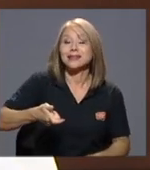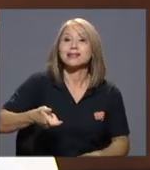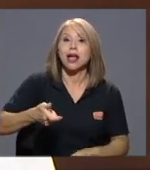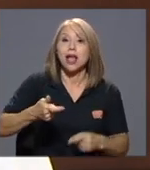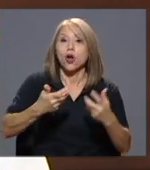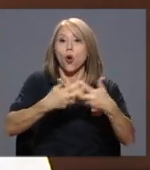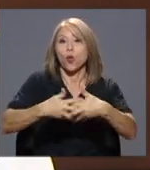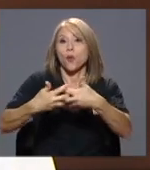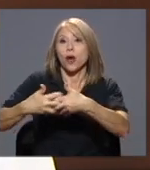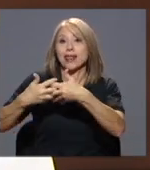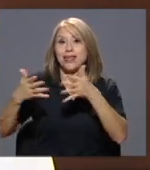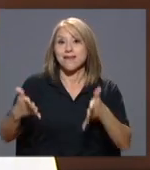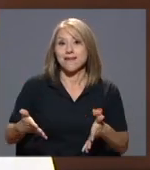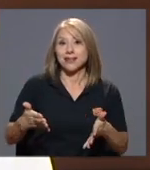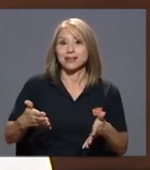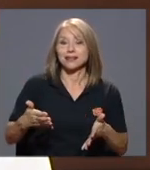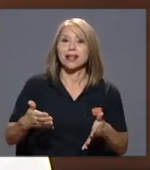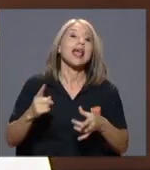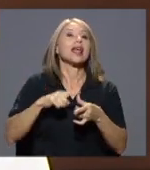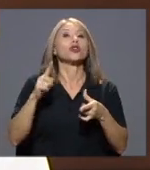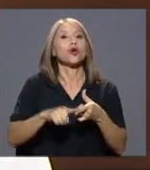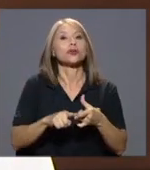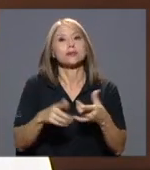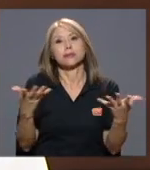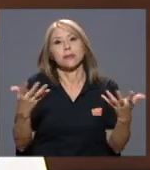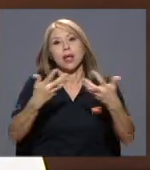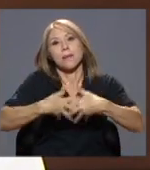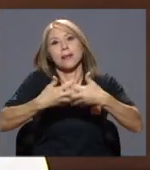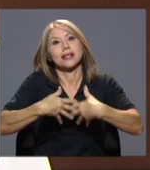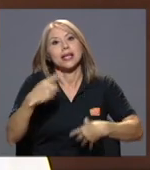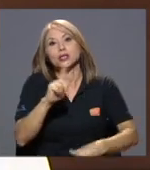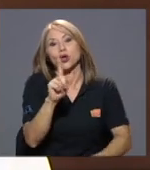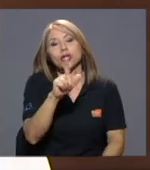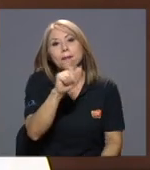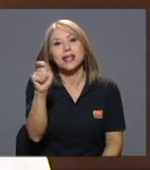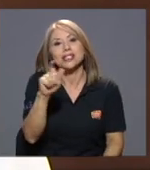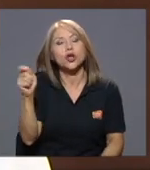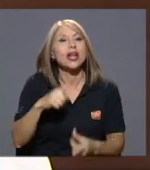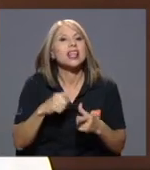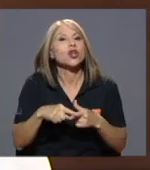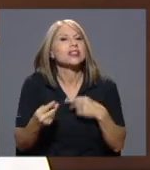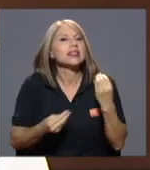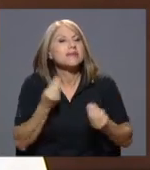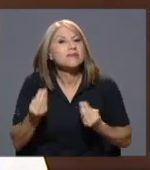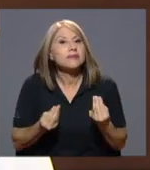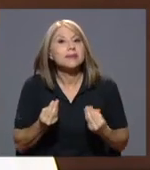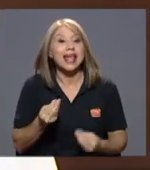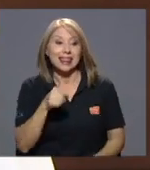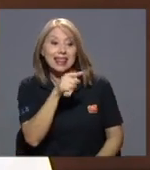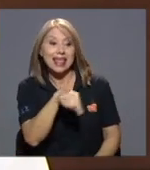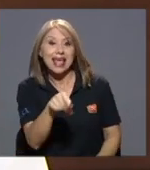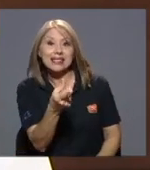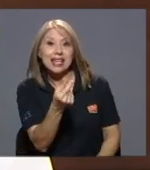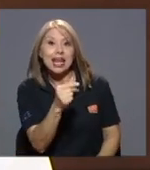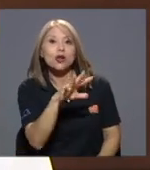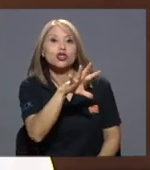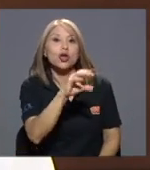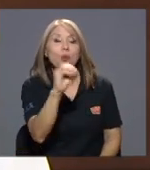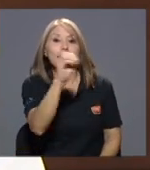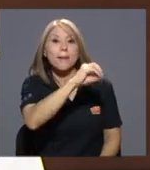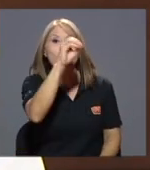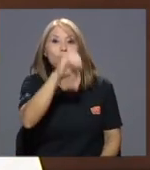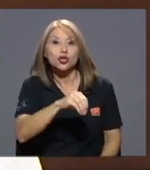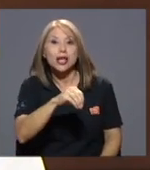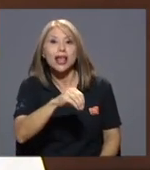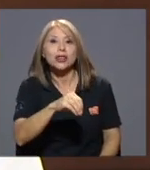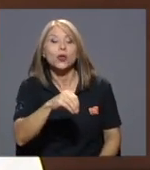Entonces, en esos casos, como las empresas no se pensionan, estamos pensando en lo siguiente: que un 50% de eso vaya para la persona que